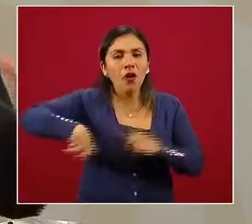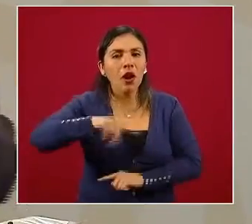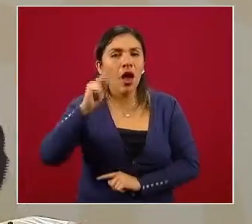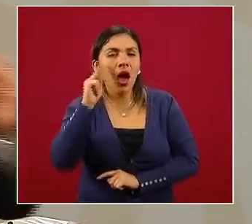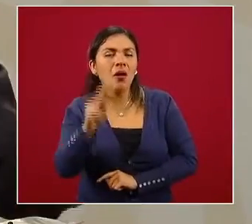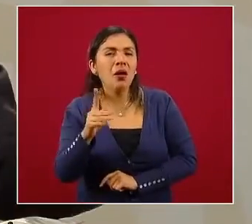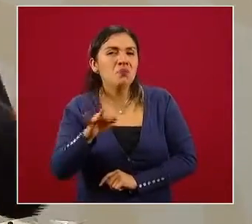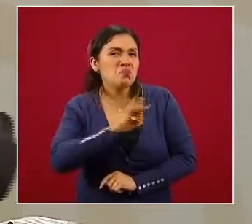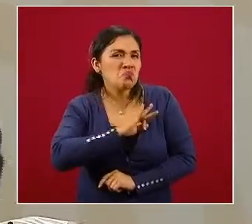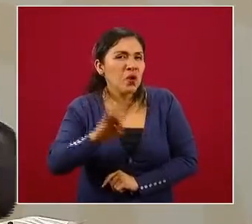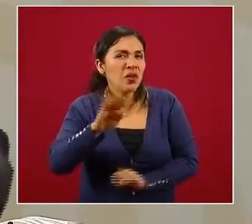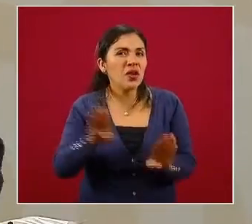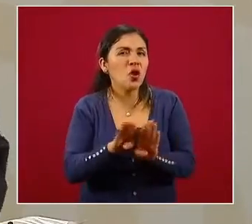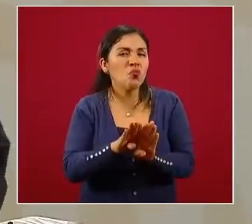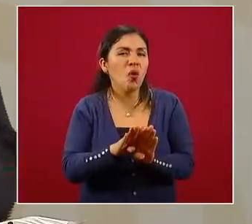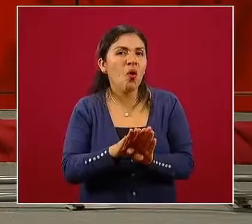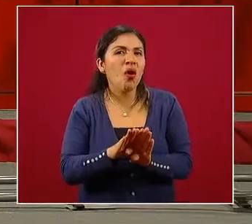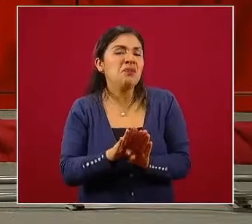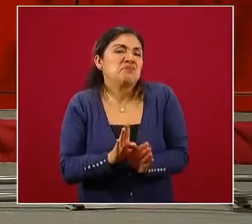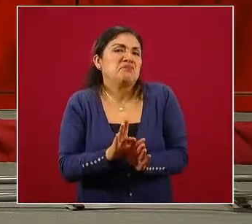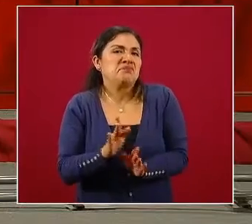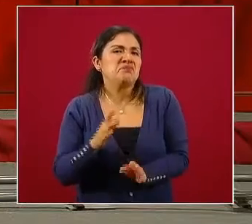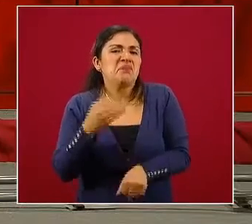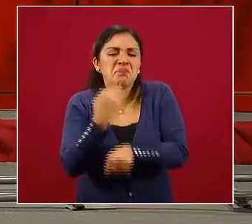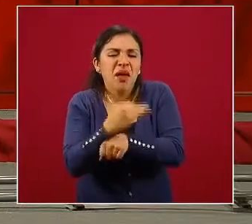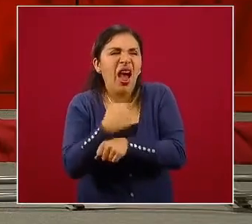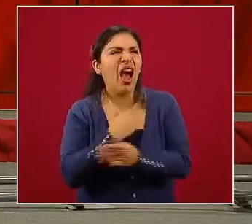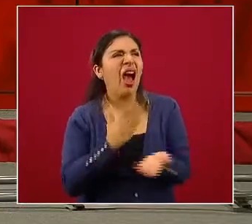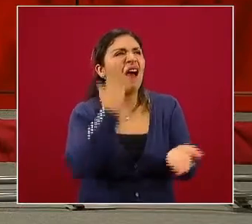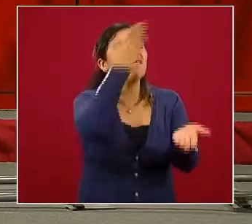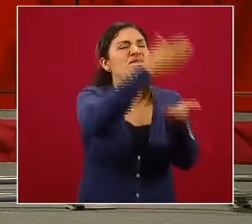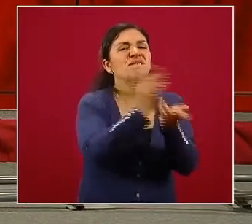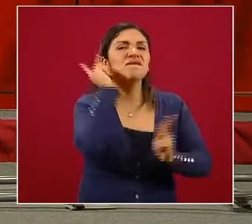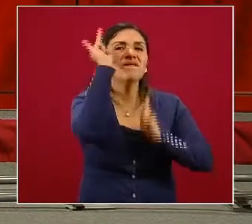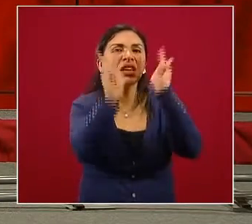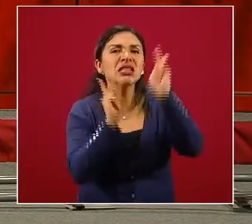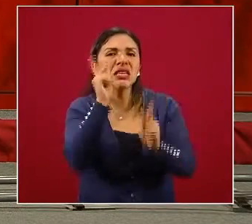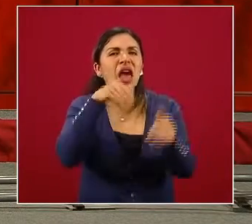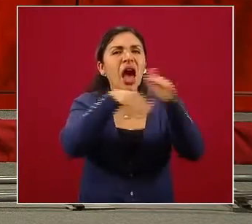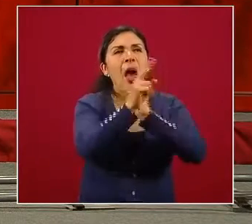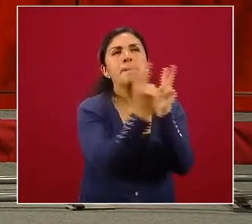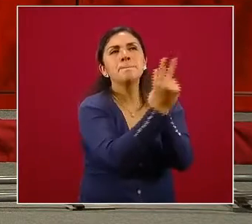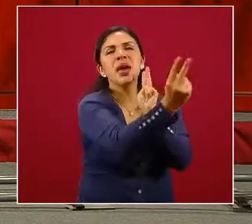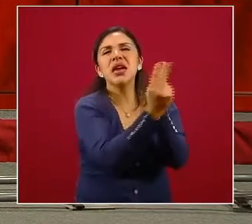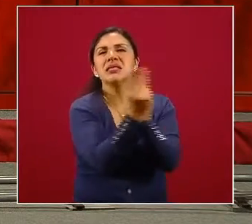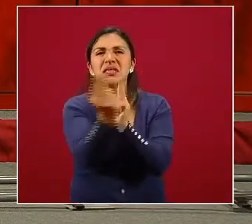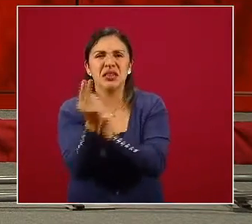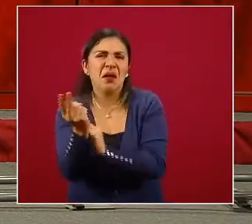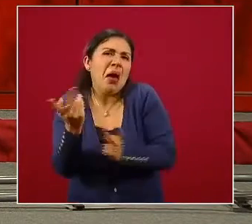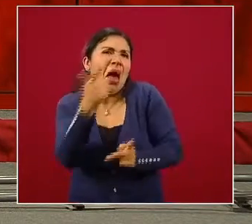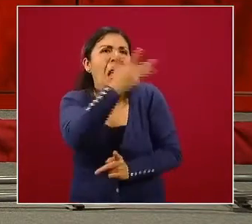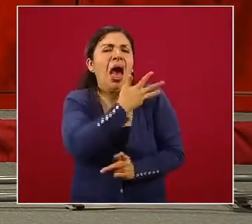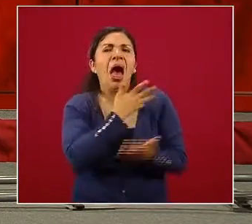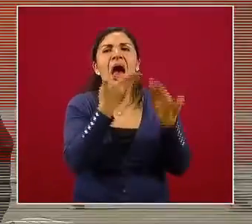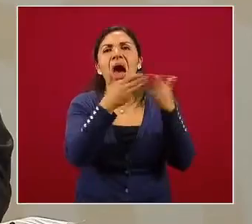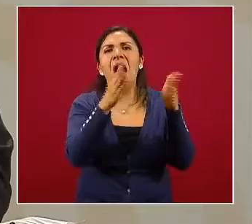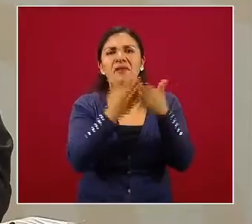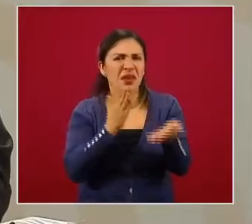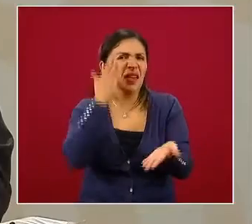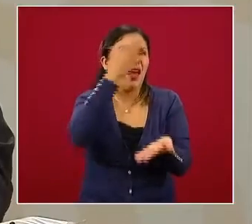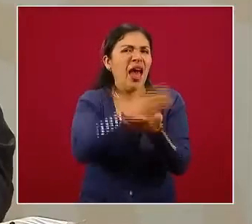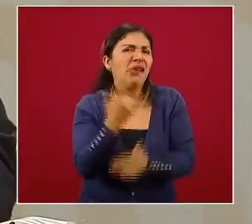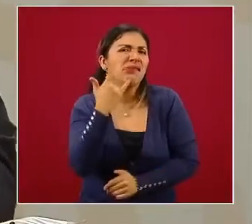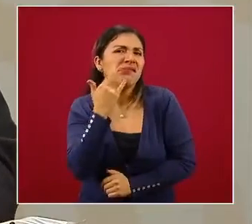haber una migración, aunque sea temporal, de personas de municipios vecinos o no tan vecinos, en la medida en que se